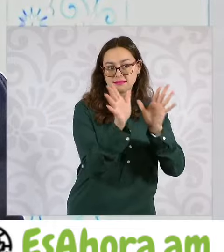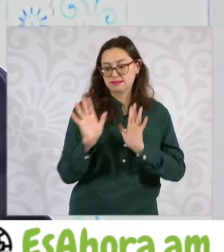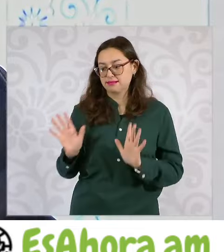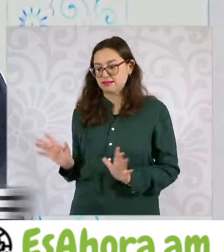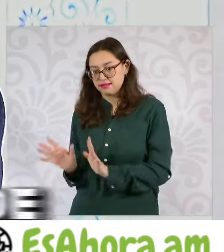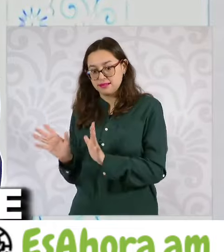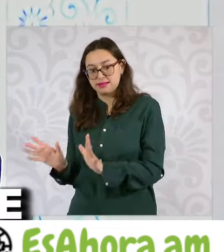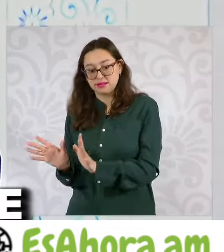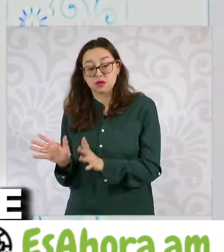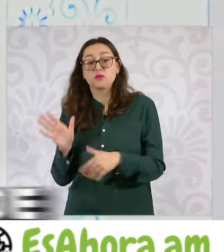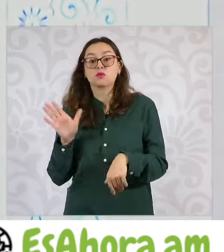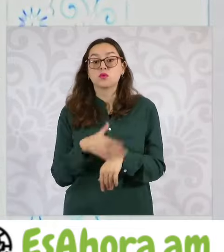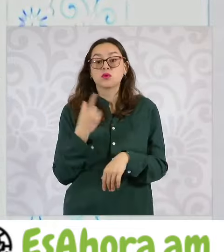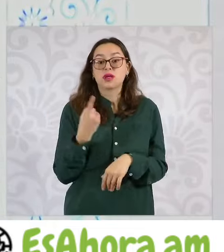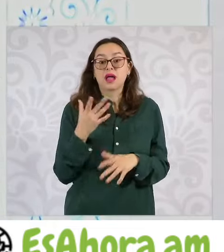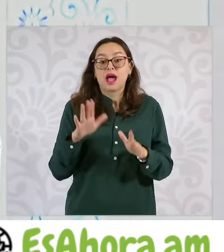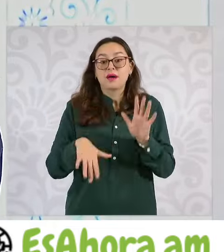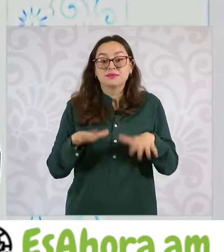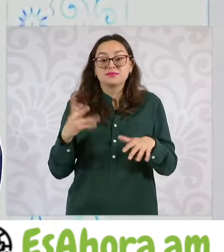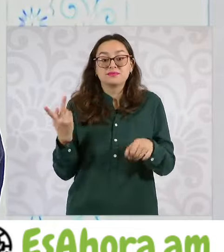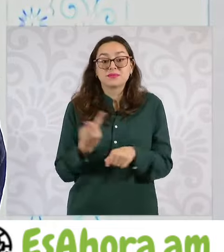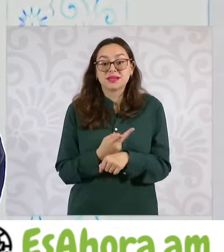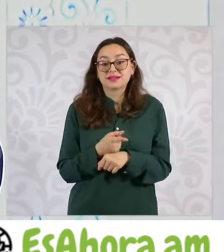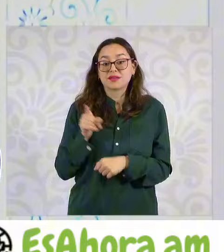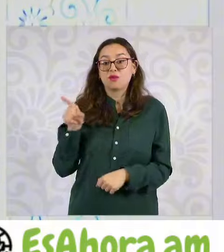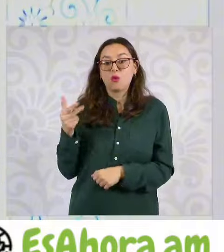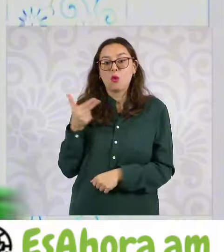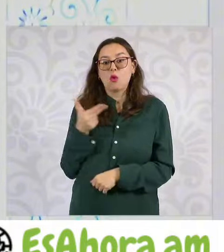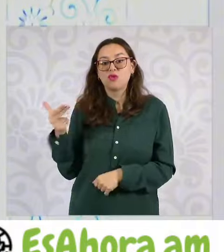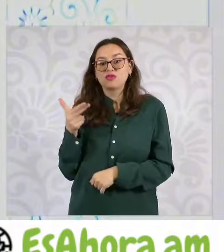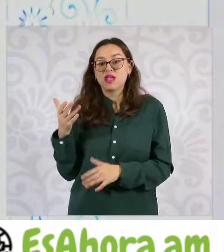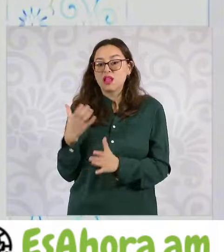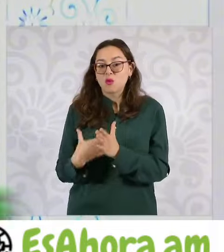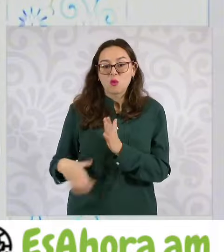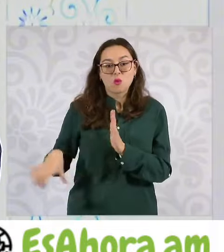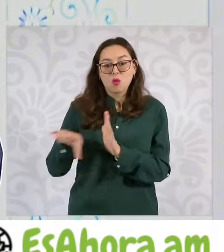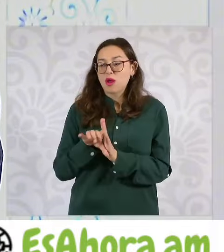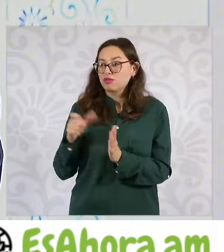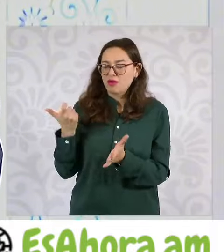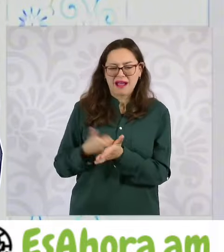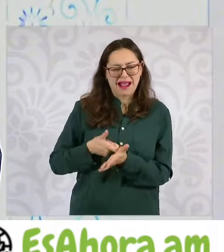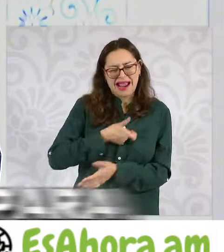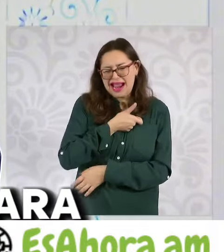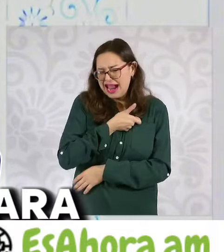muchas veces se venden cuartos de hotel, lo dije hace poco, muy caros,